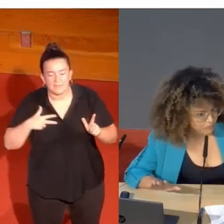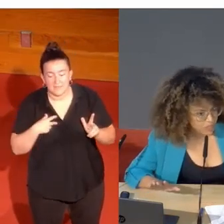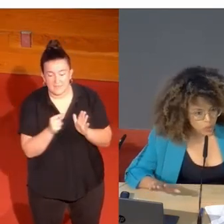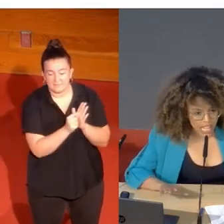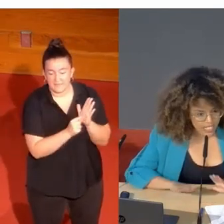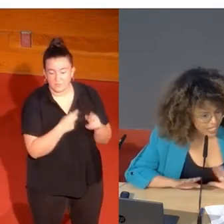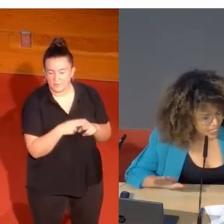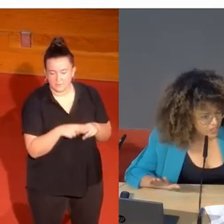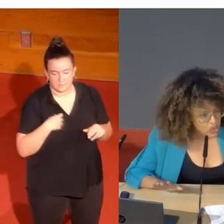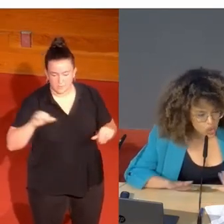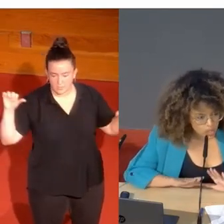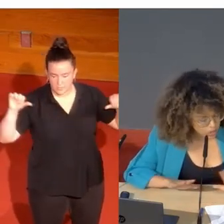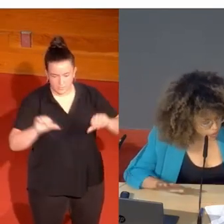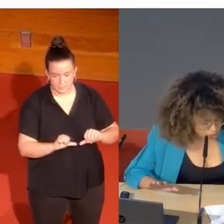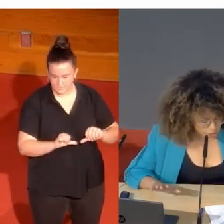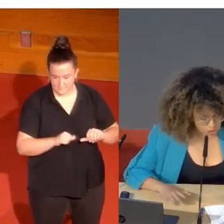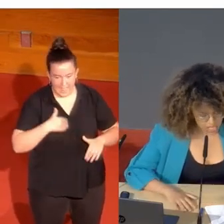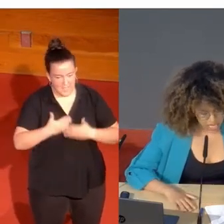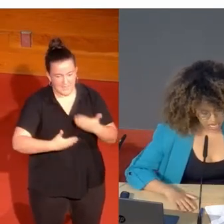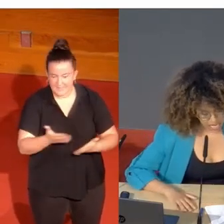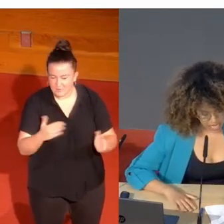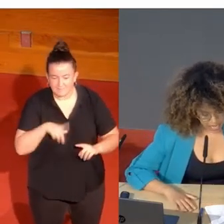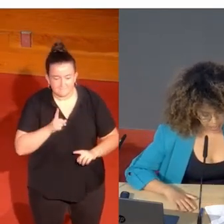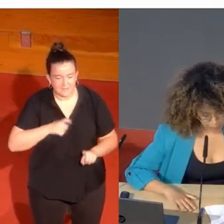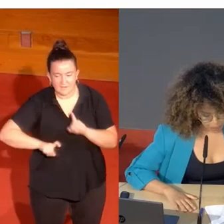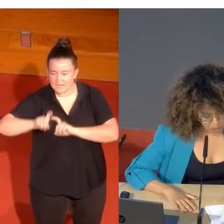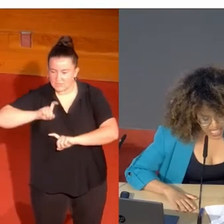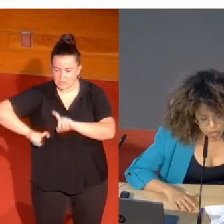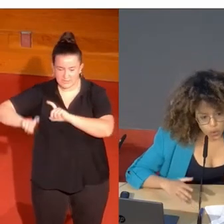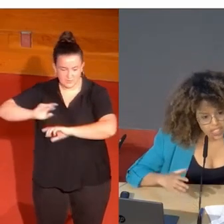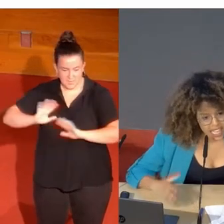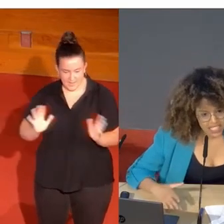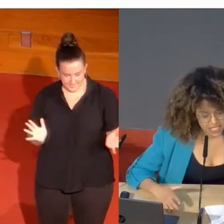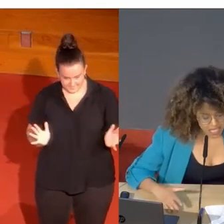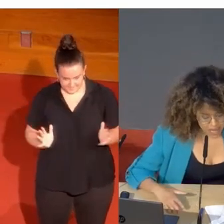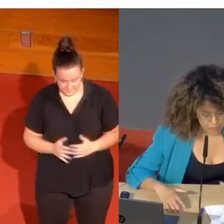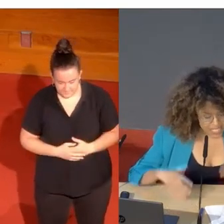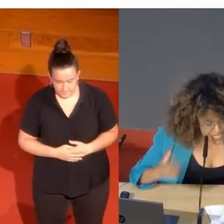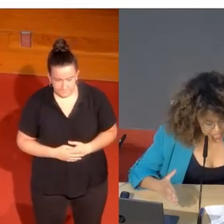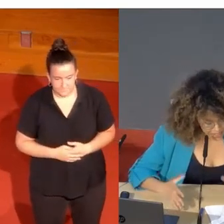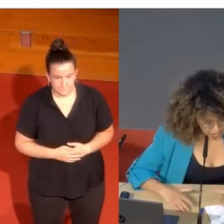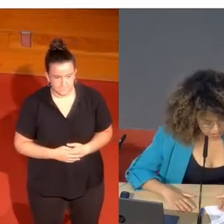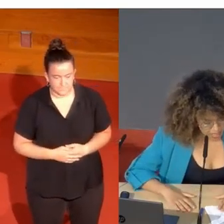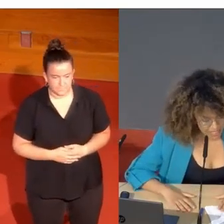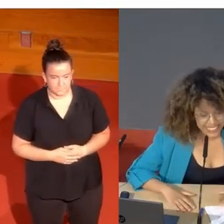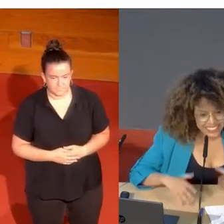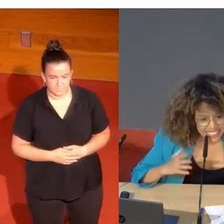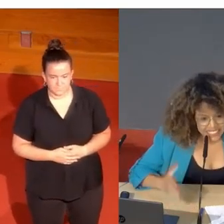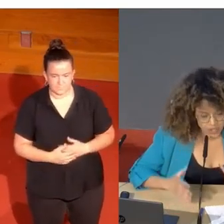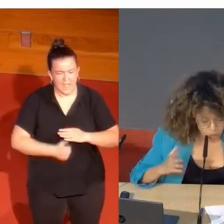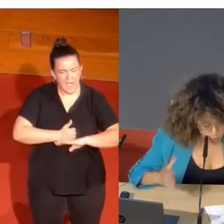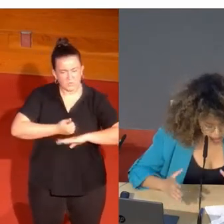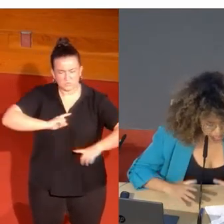libre no hay avance solo retrocesos eh las autoridades persiguen e